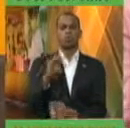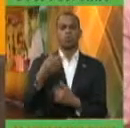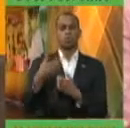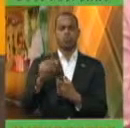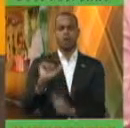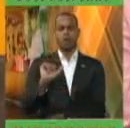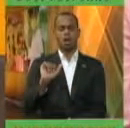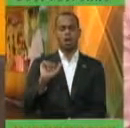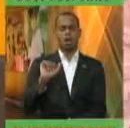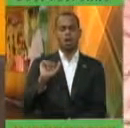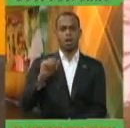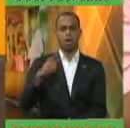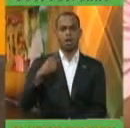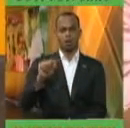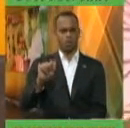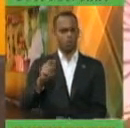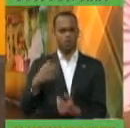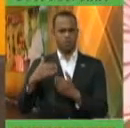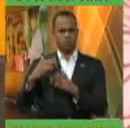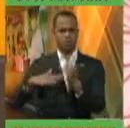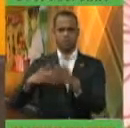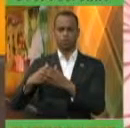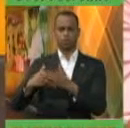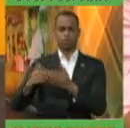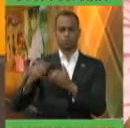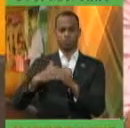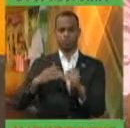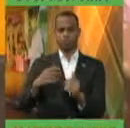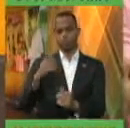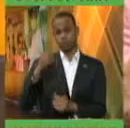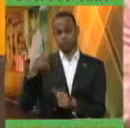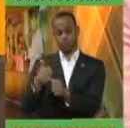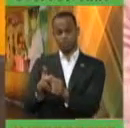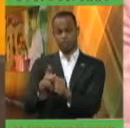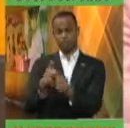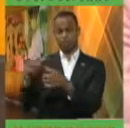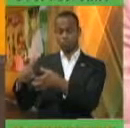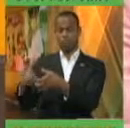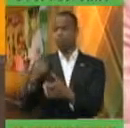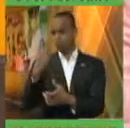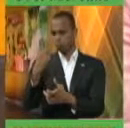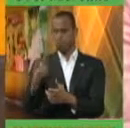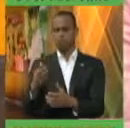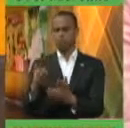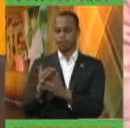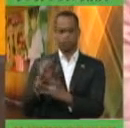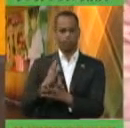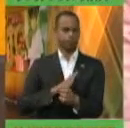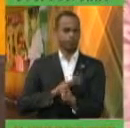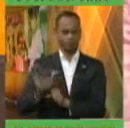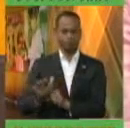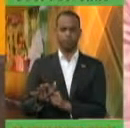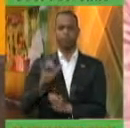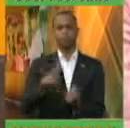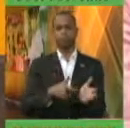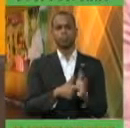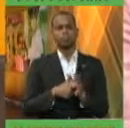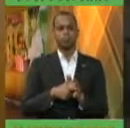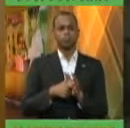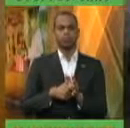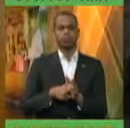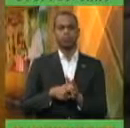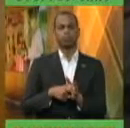entonces por cada bloque hay un apartamento con la especificación de accesibilidad aunque le dé lo que exigen las normas